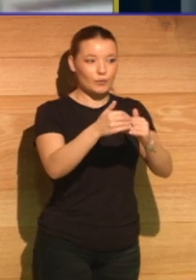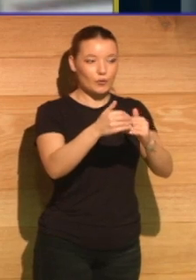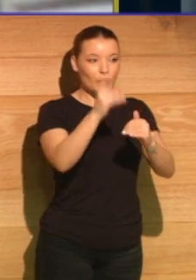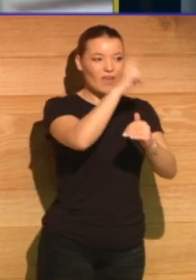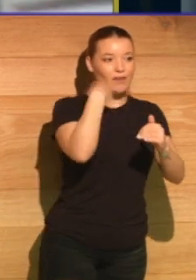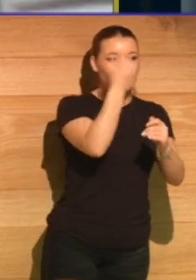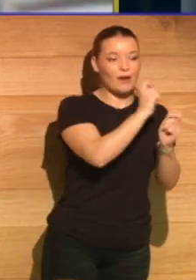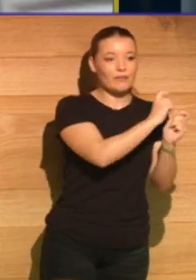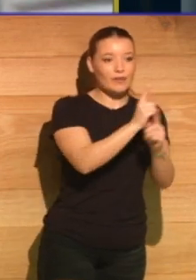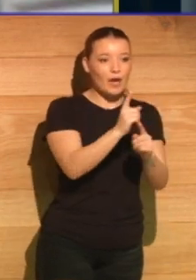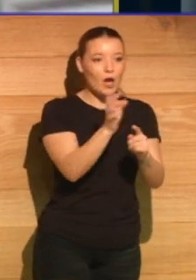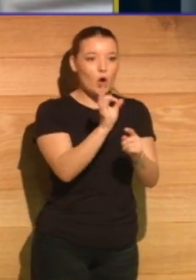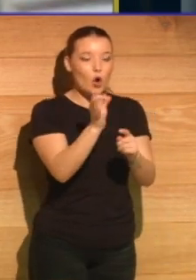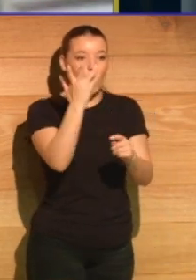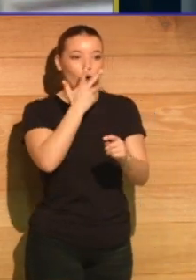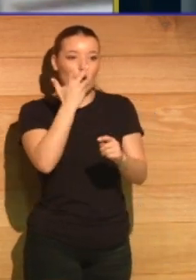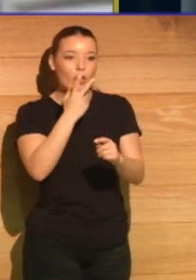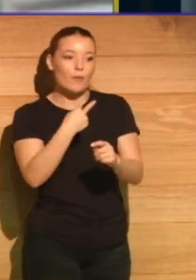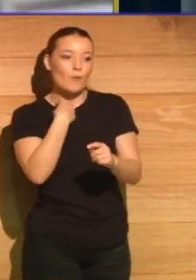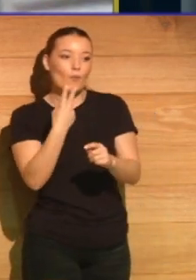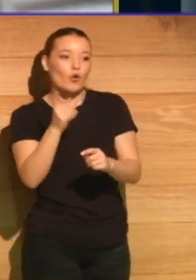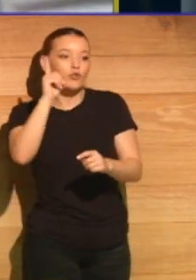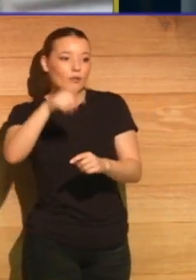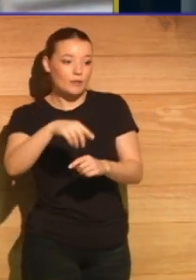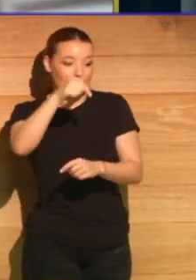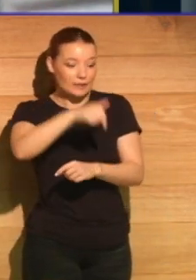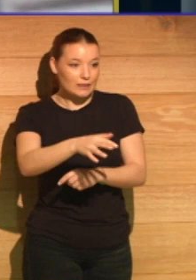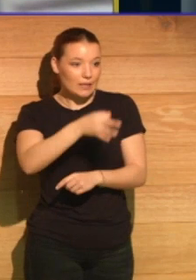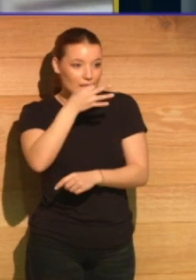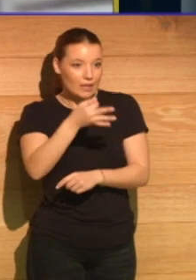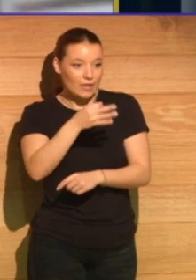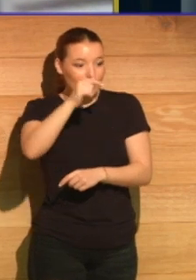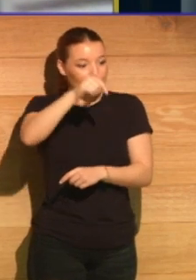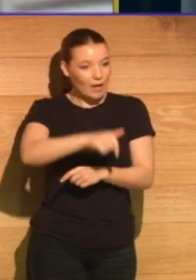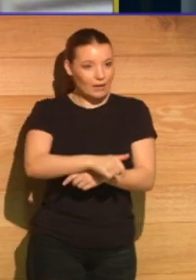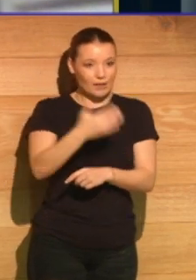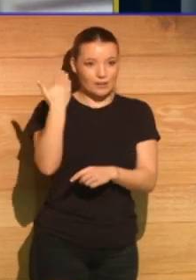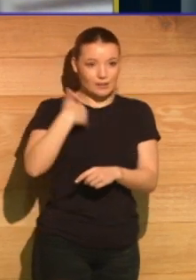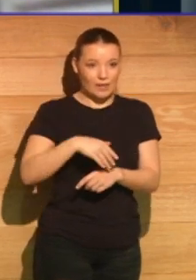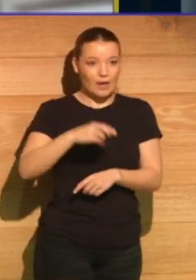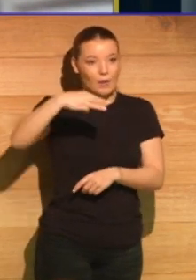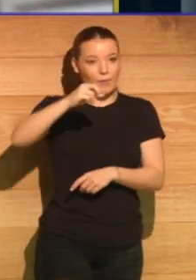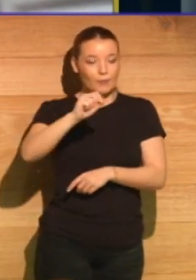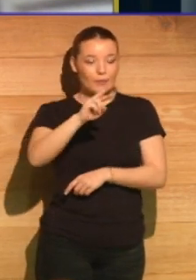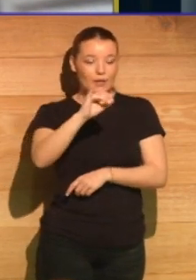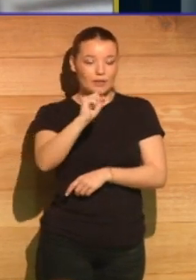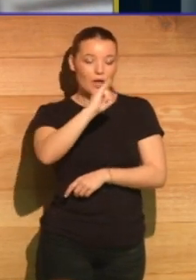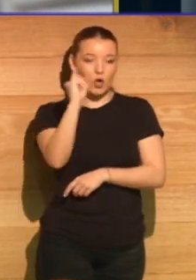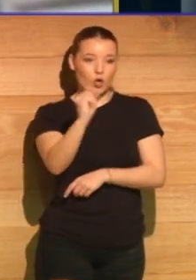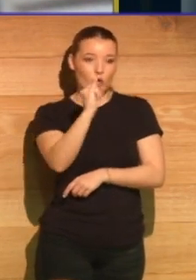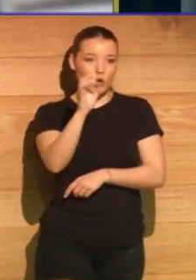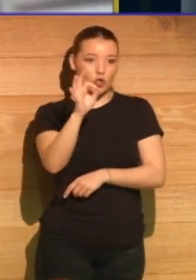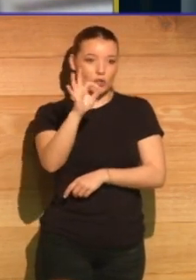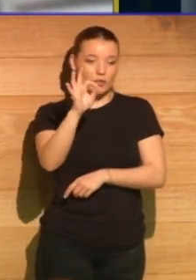y conocerla, pues es que además esta tarde tenemos a una de ellas, ¿no? A María Josefa. Me gustaría mucho, María Josefa, que